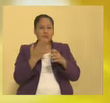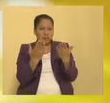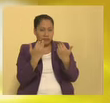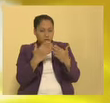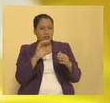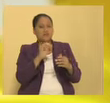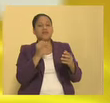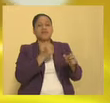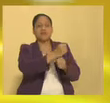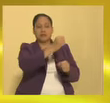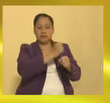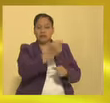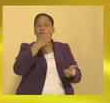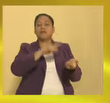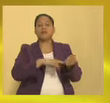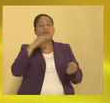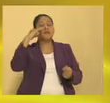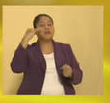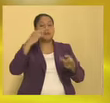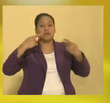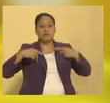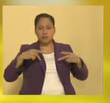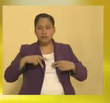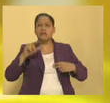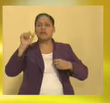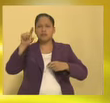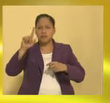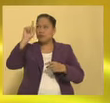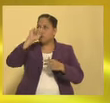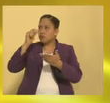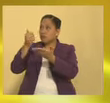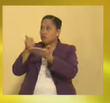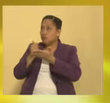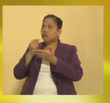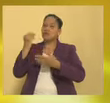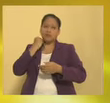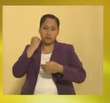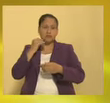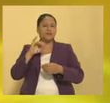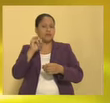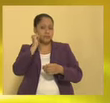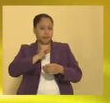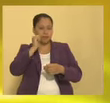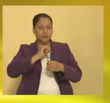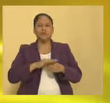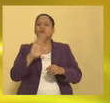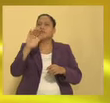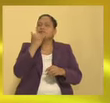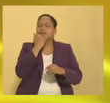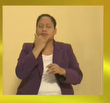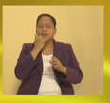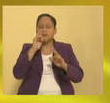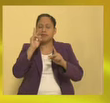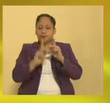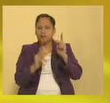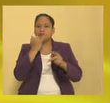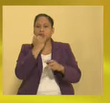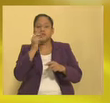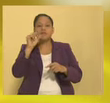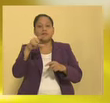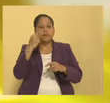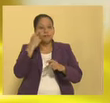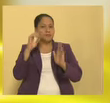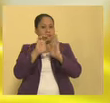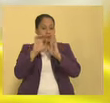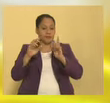las correspondientes, ellos te prestan esta asesoría jurídica. Es también como, perdón que haga un paréntesis rapidísimo, es